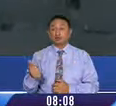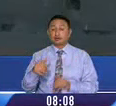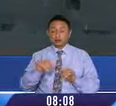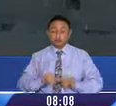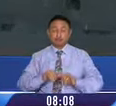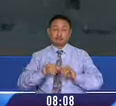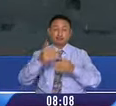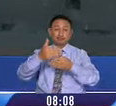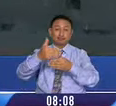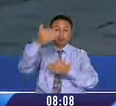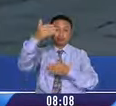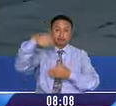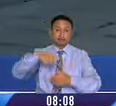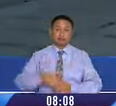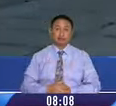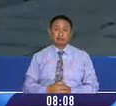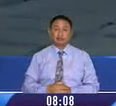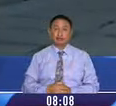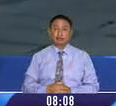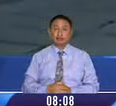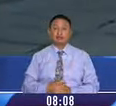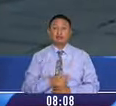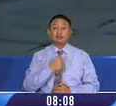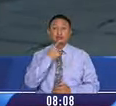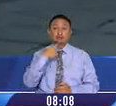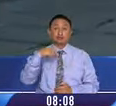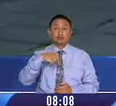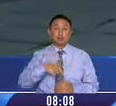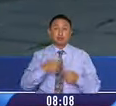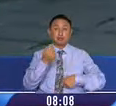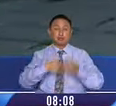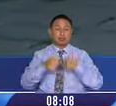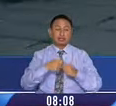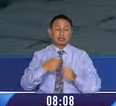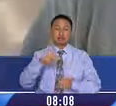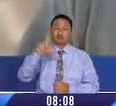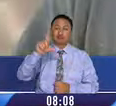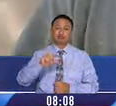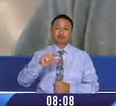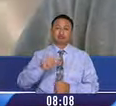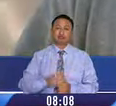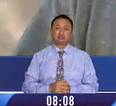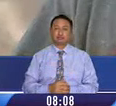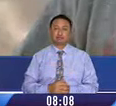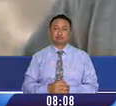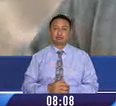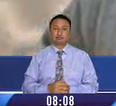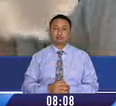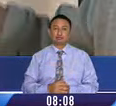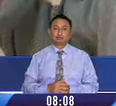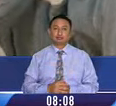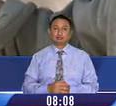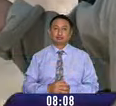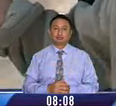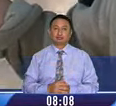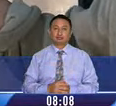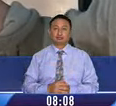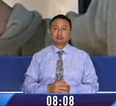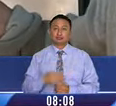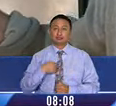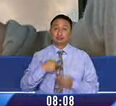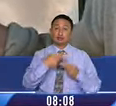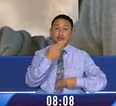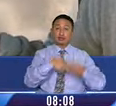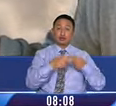continúan atendiendo a la ciudadanía aseguran que las ventas han mermado. Nosotros los pequeños